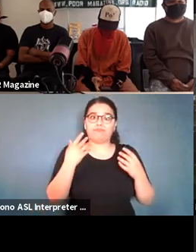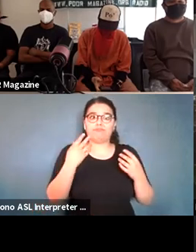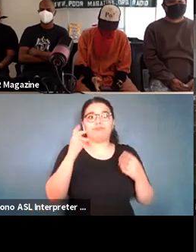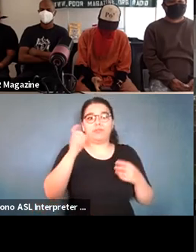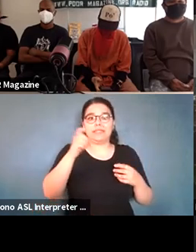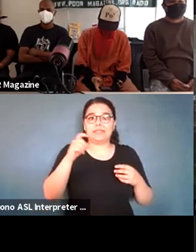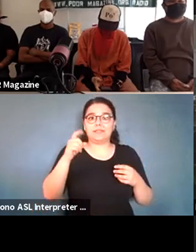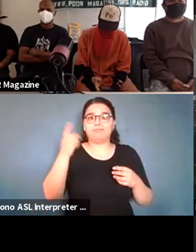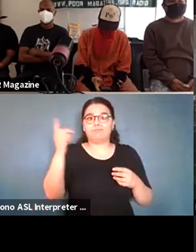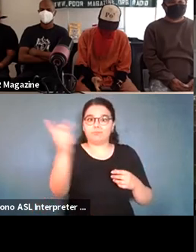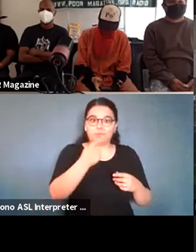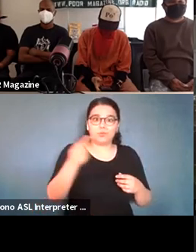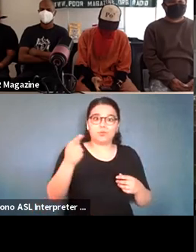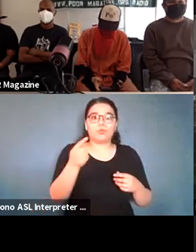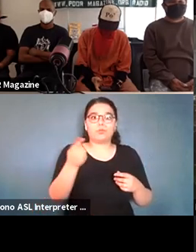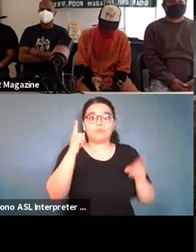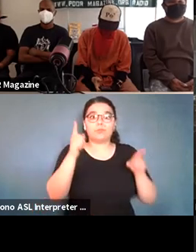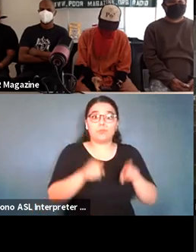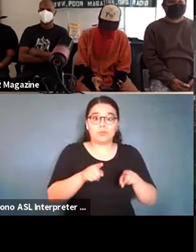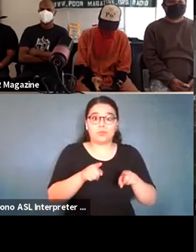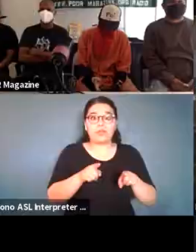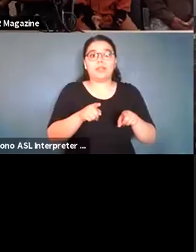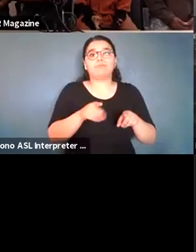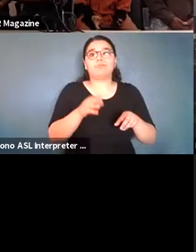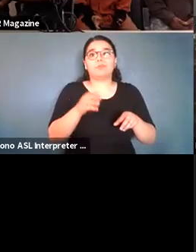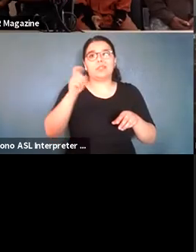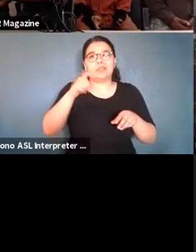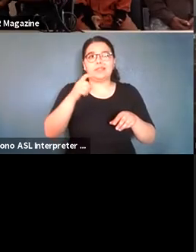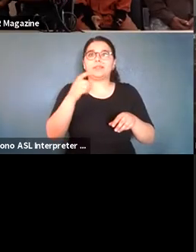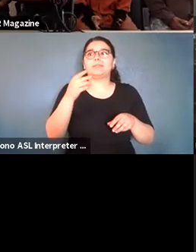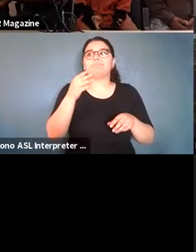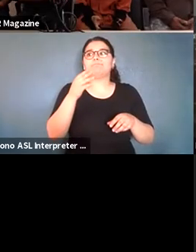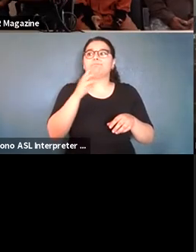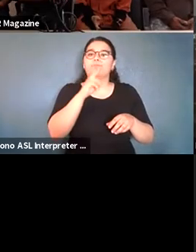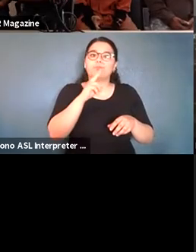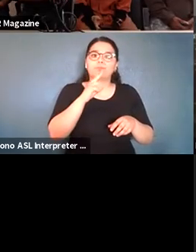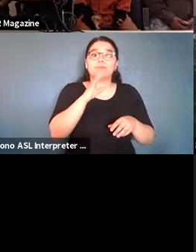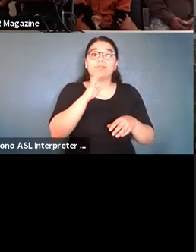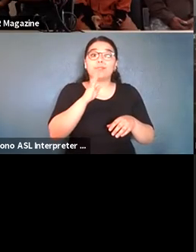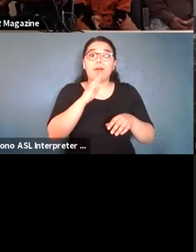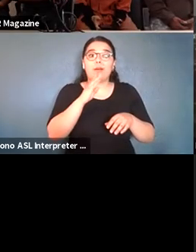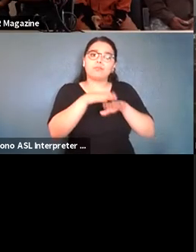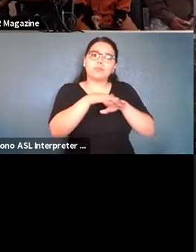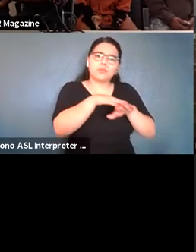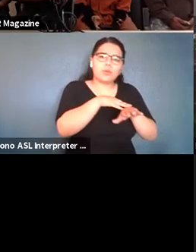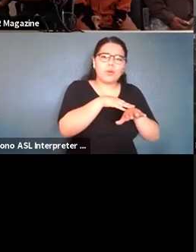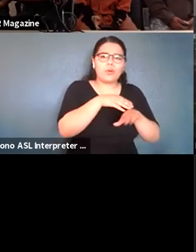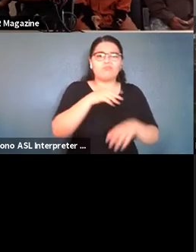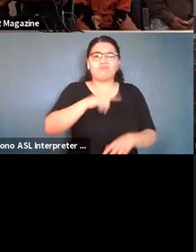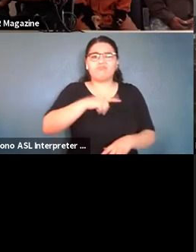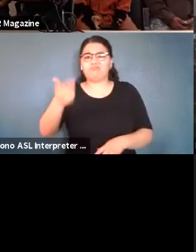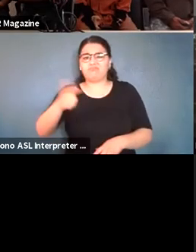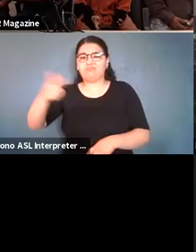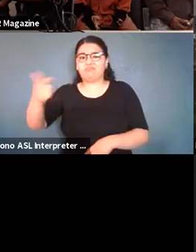personas, así que le pedimos que por favor hablen despacio, hablen en voz alta, solo una persona a la